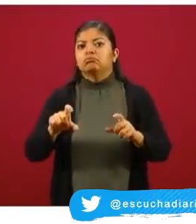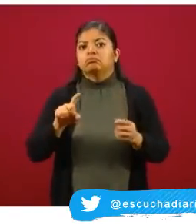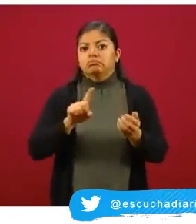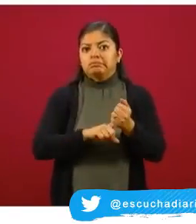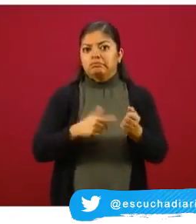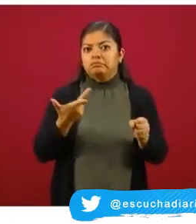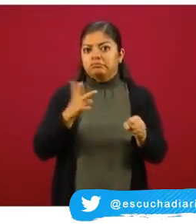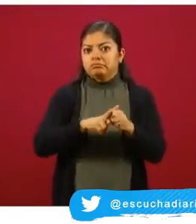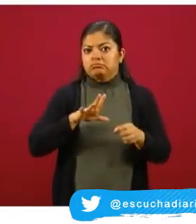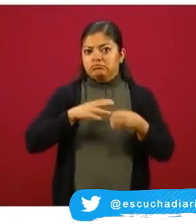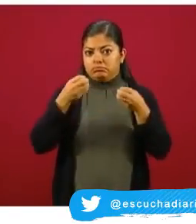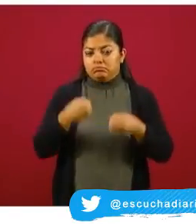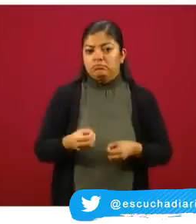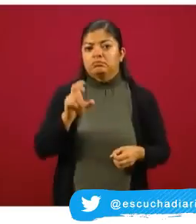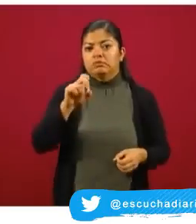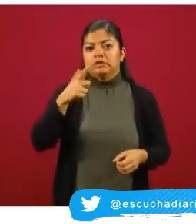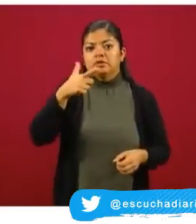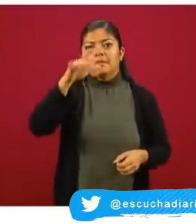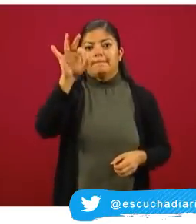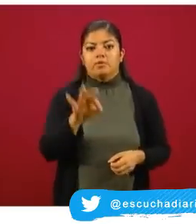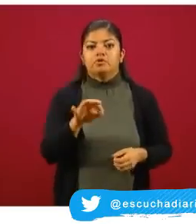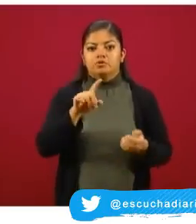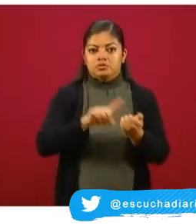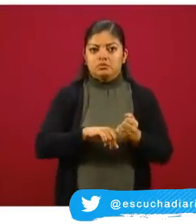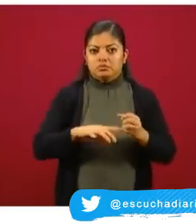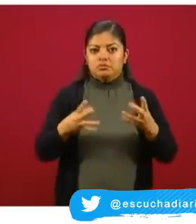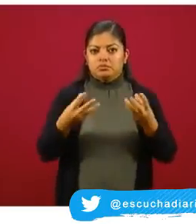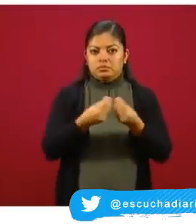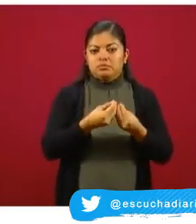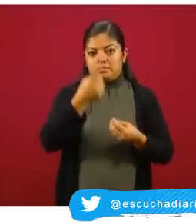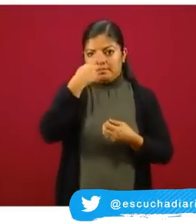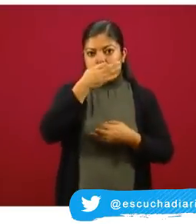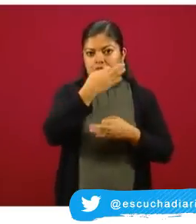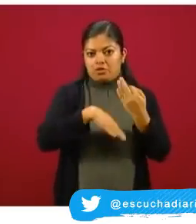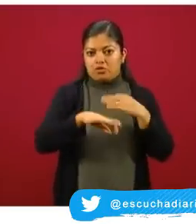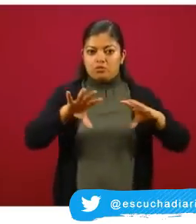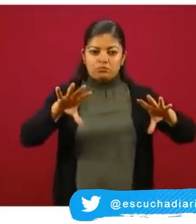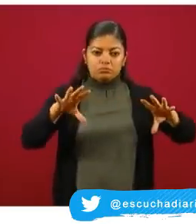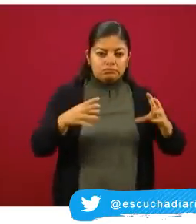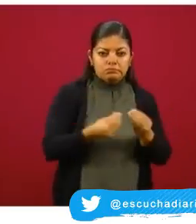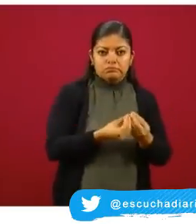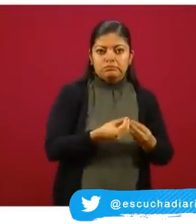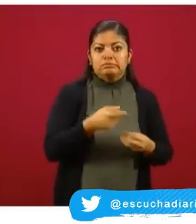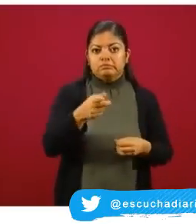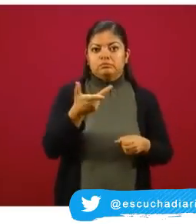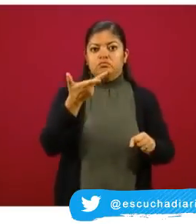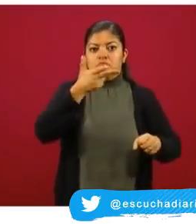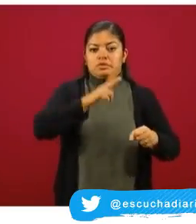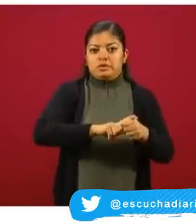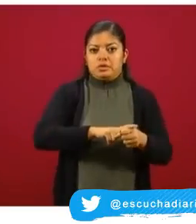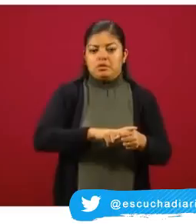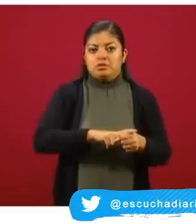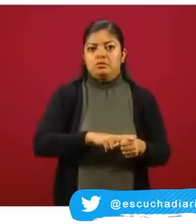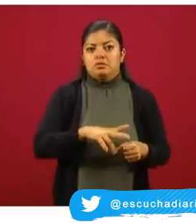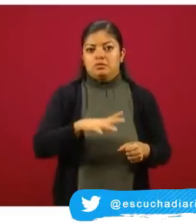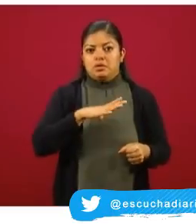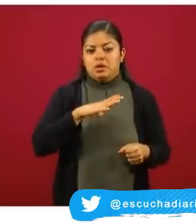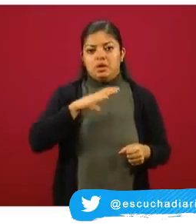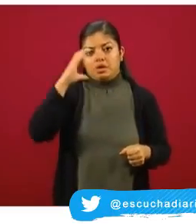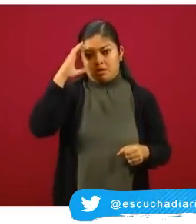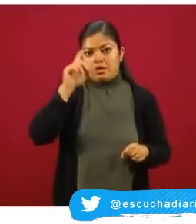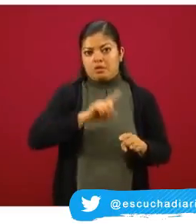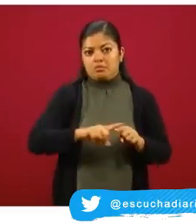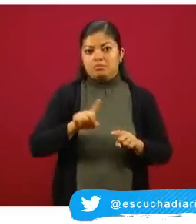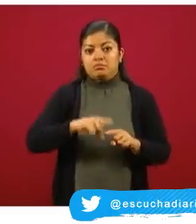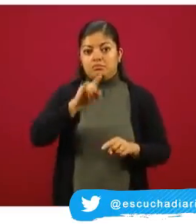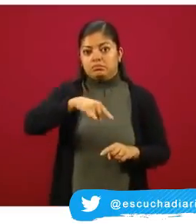y es 37% en conjunto para toda la suma de estos hospitales y sus camas. Y